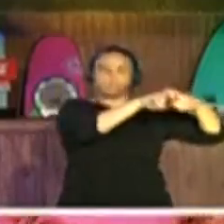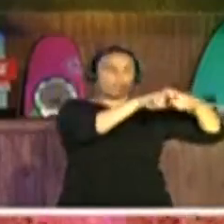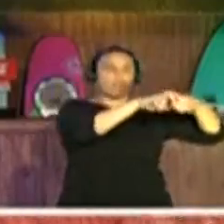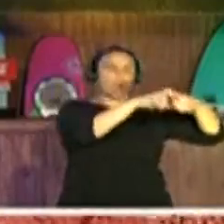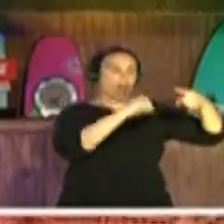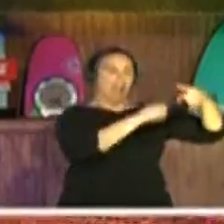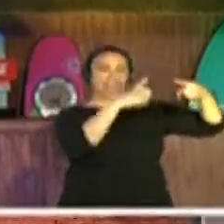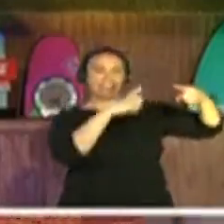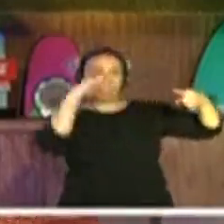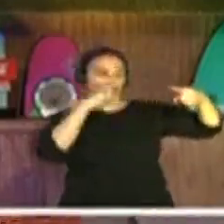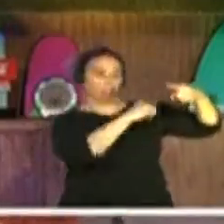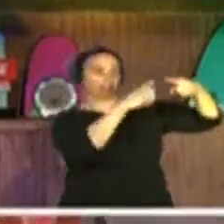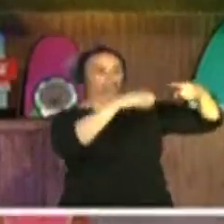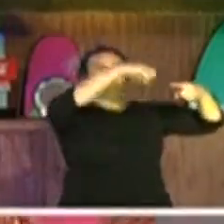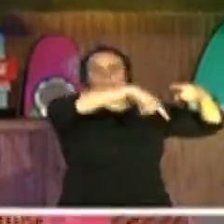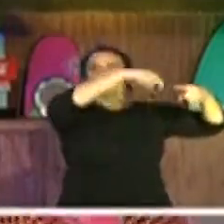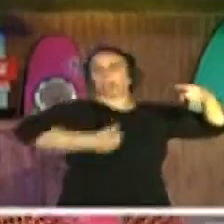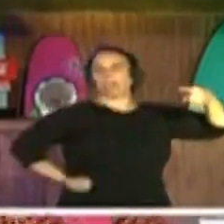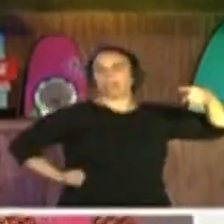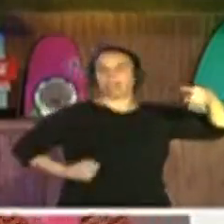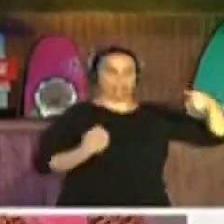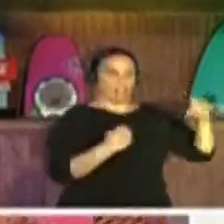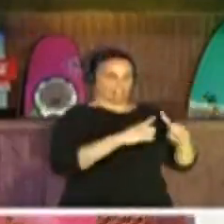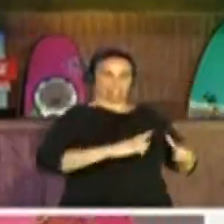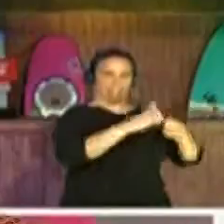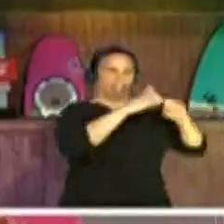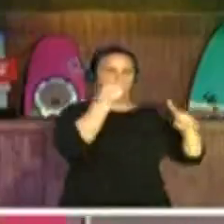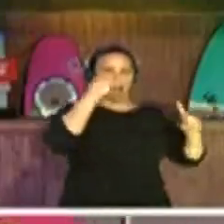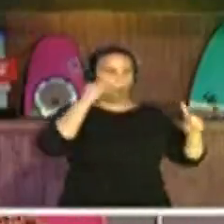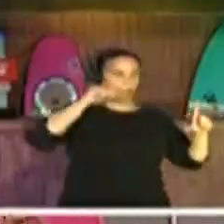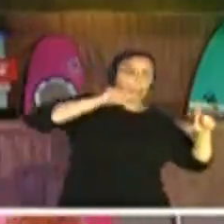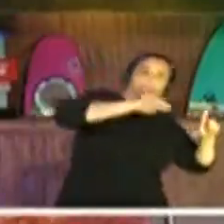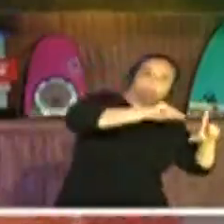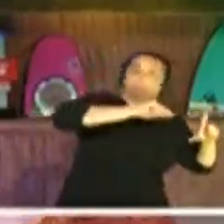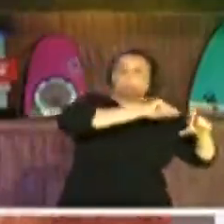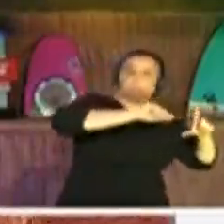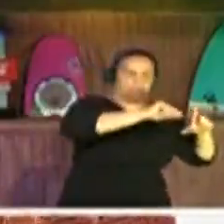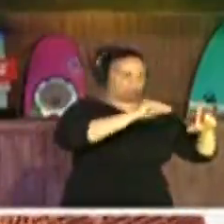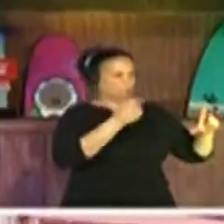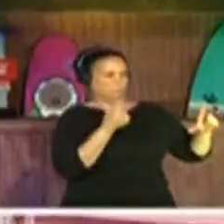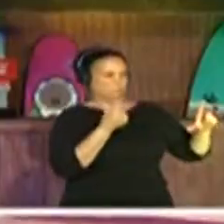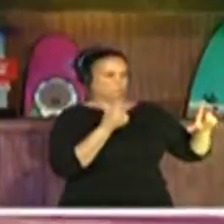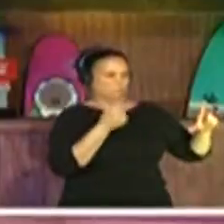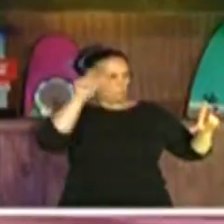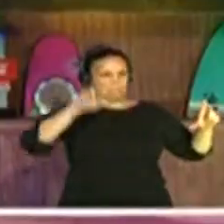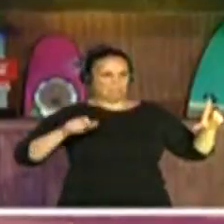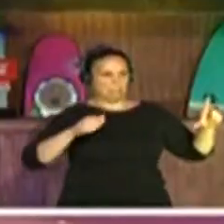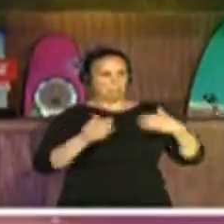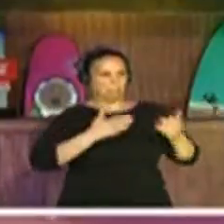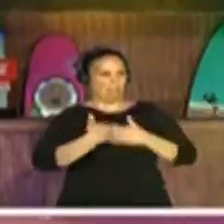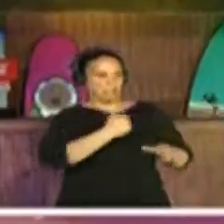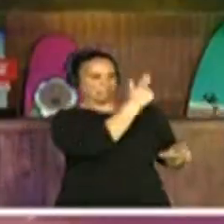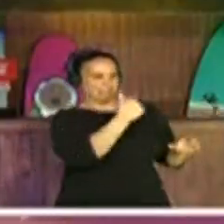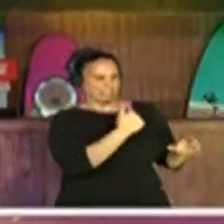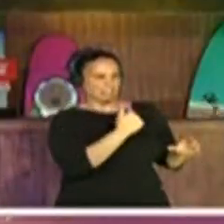un antifaz. El Teide que tiene un ojo metido hacia presión, cuando el cartel